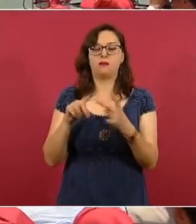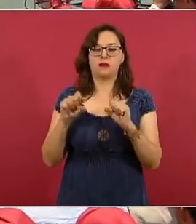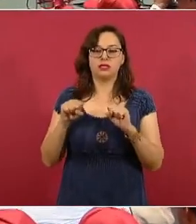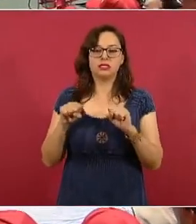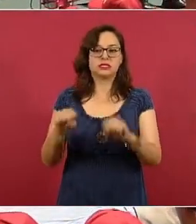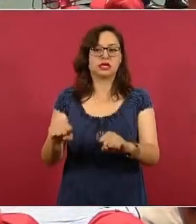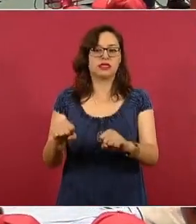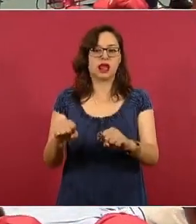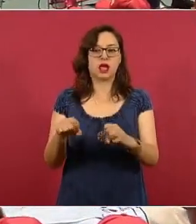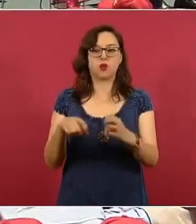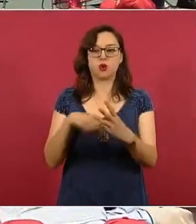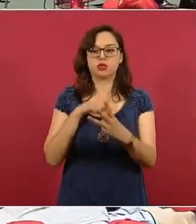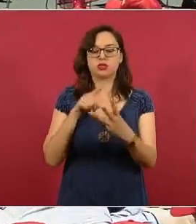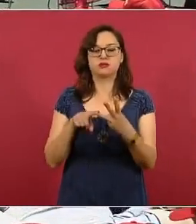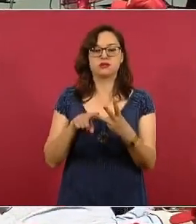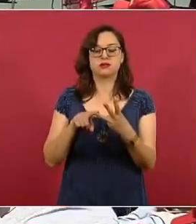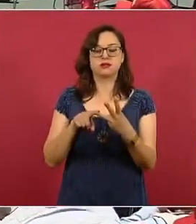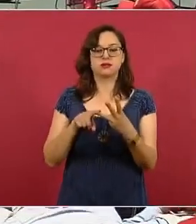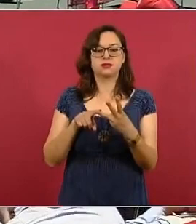Chedraui,